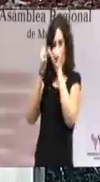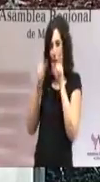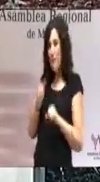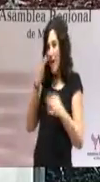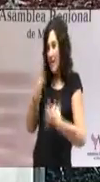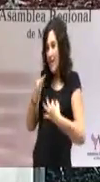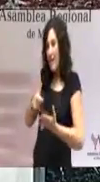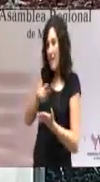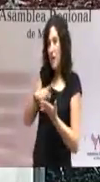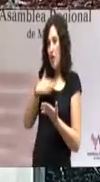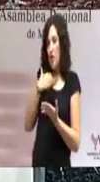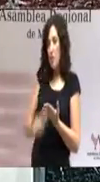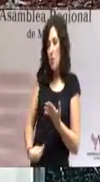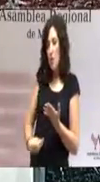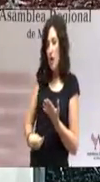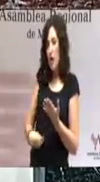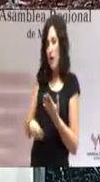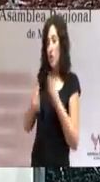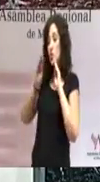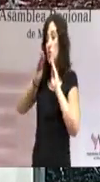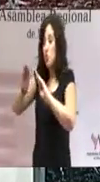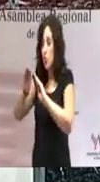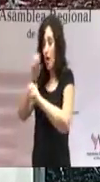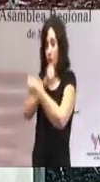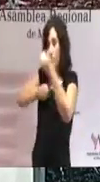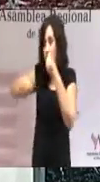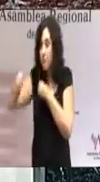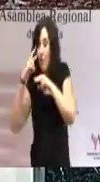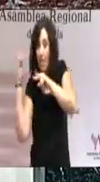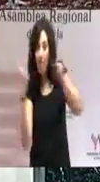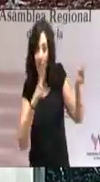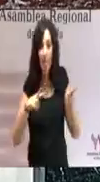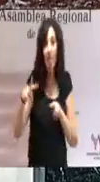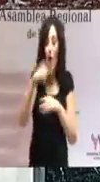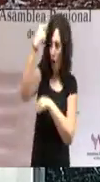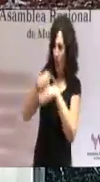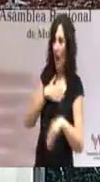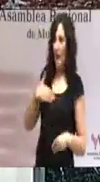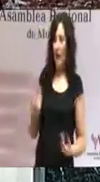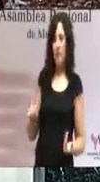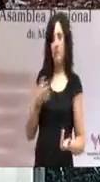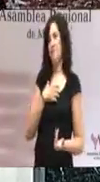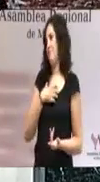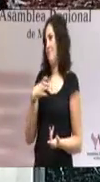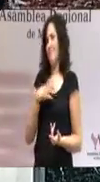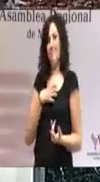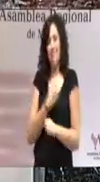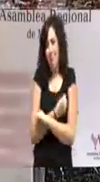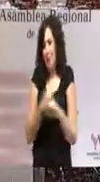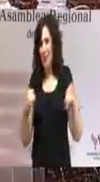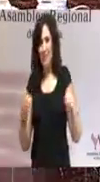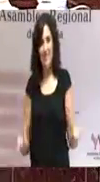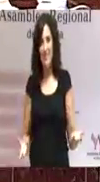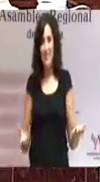realidad de la región de Murcia por sus lentes. Y eso no es posible.